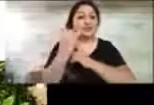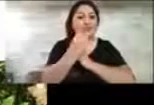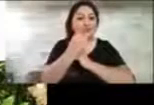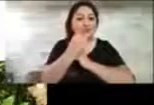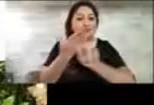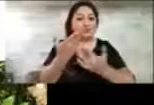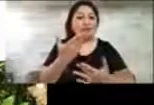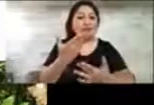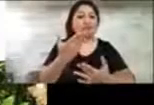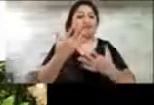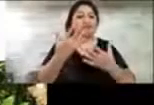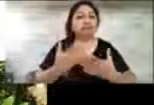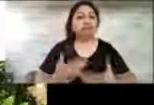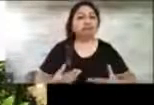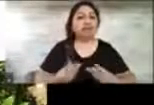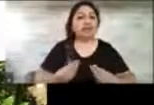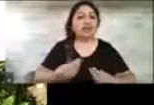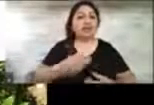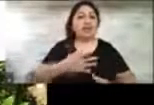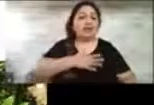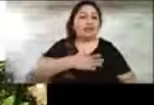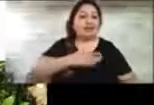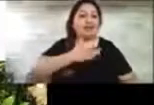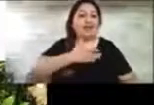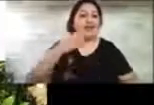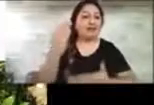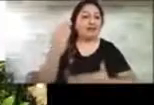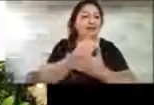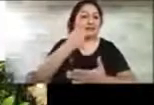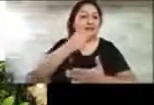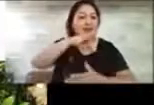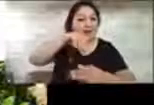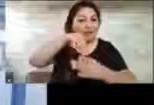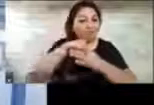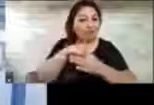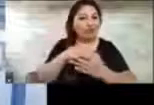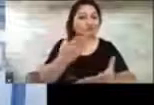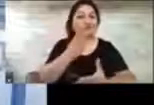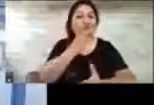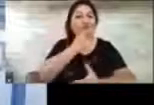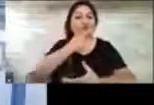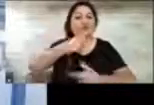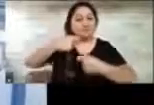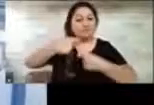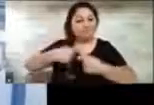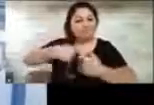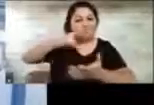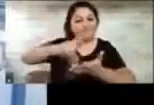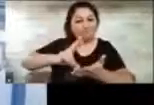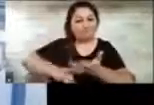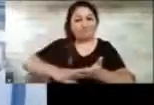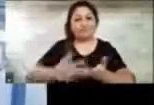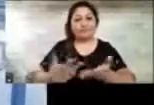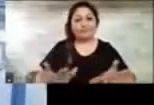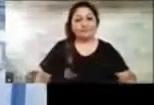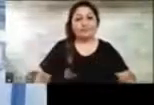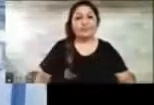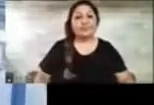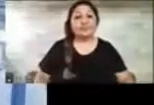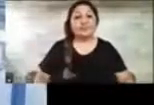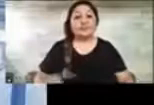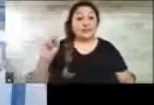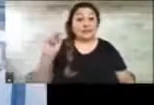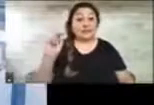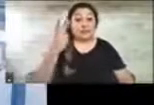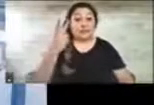alcanzar la inclusión, pero que todavía no es 100% concreta ni real. Un segundo ejercicio es